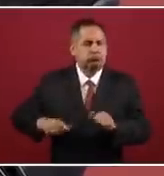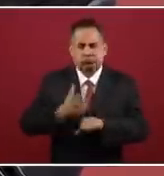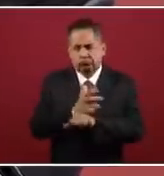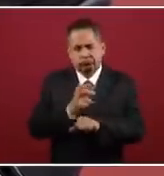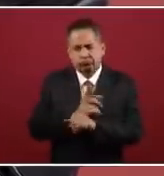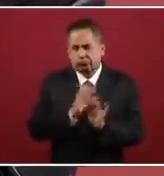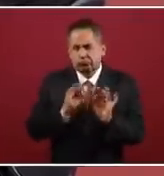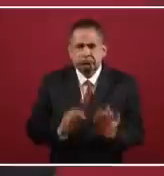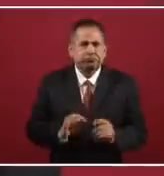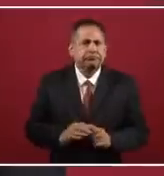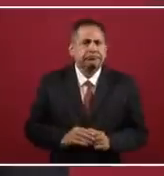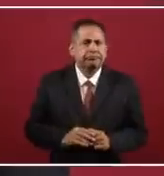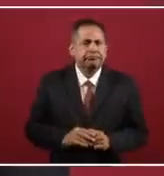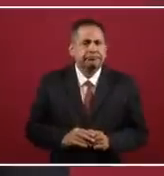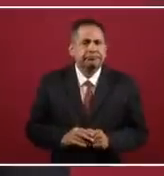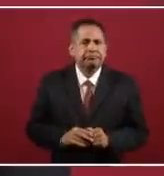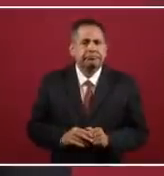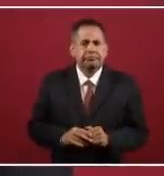Estados Unidos.